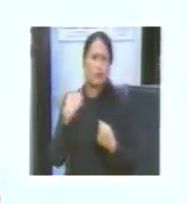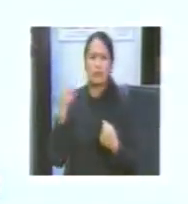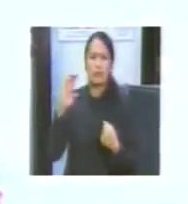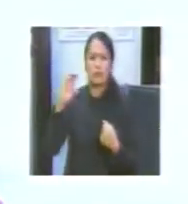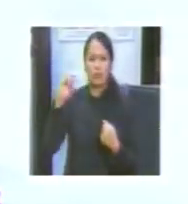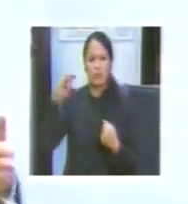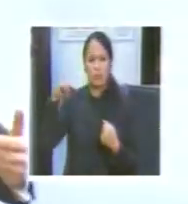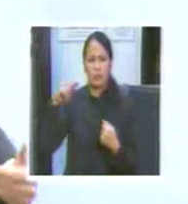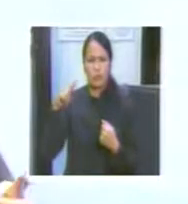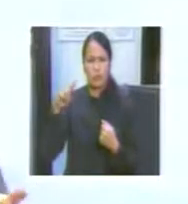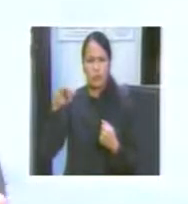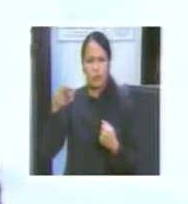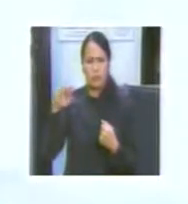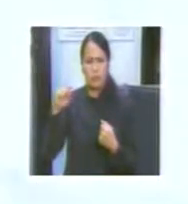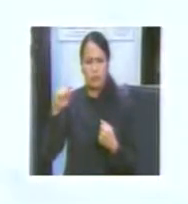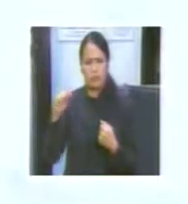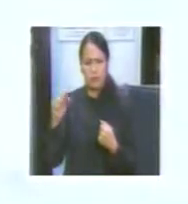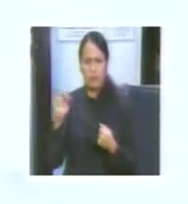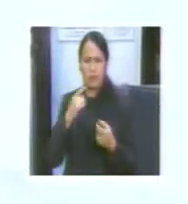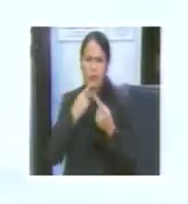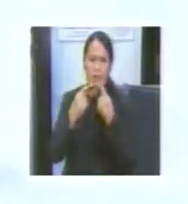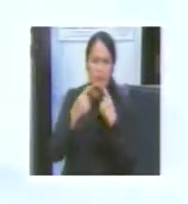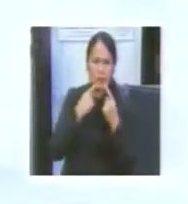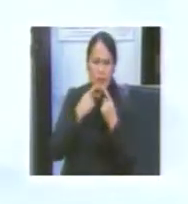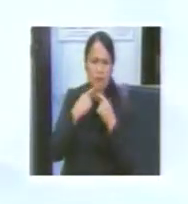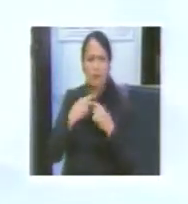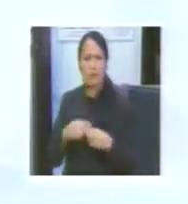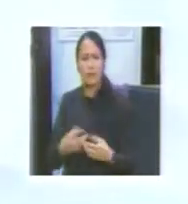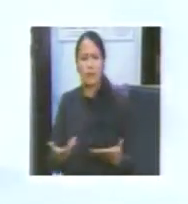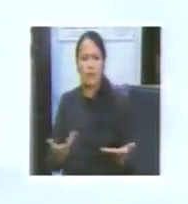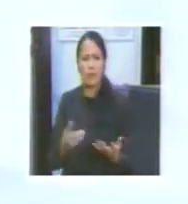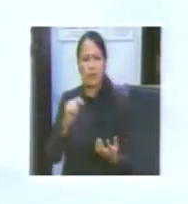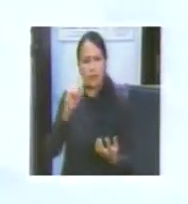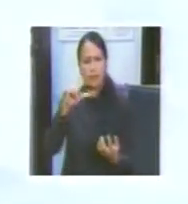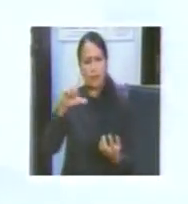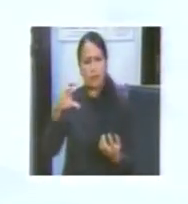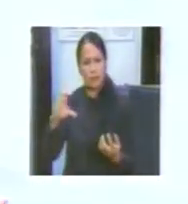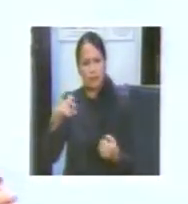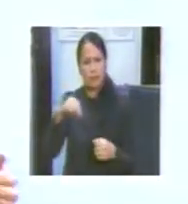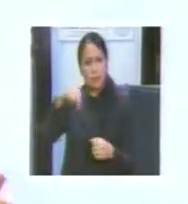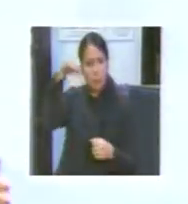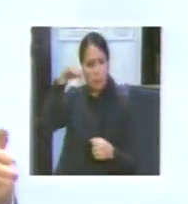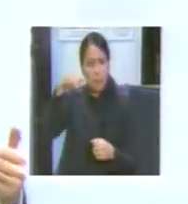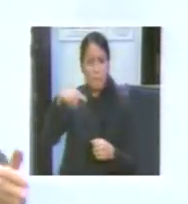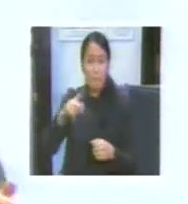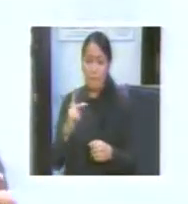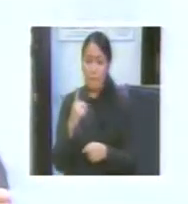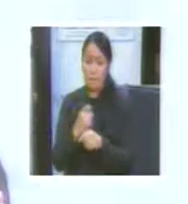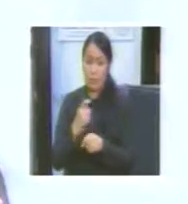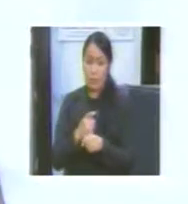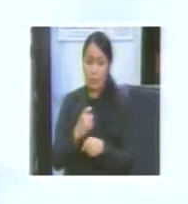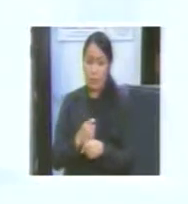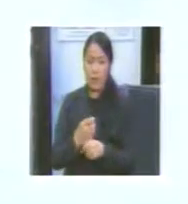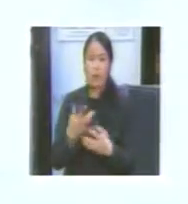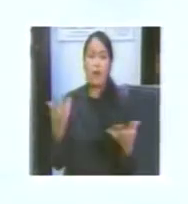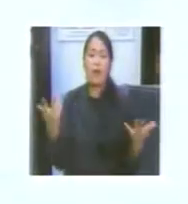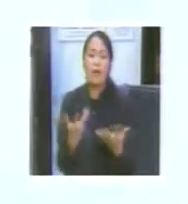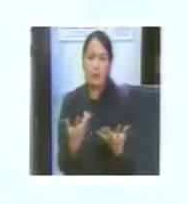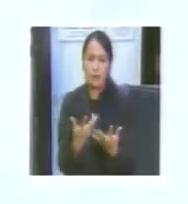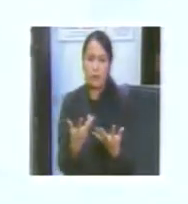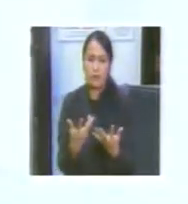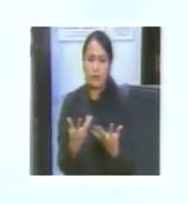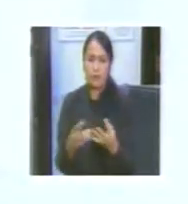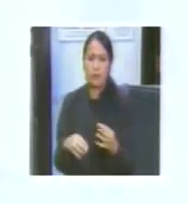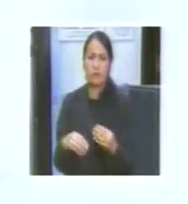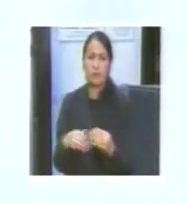un proceso de negociación primero de tratados de libre comercio con Europa, pero esto como un primer paso para lograr